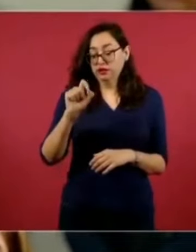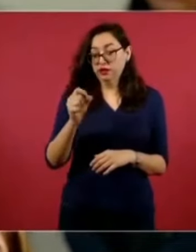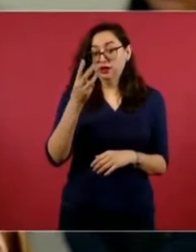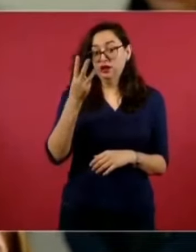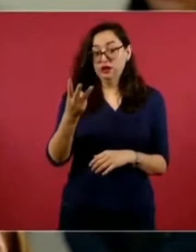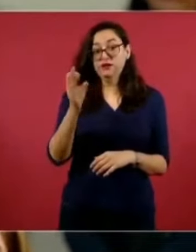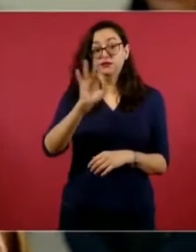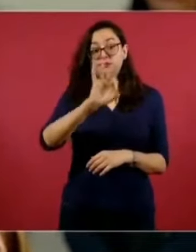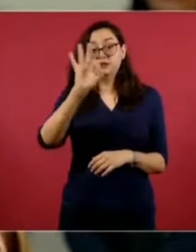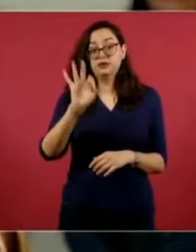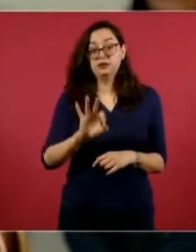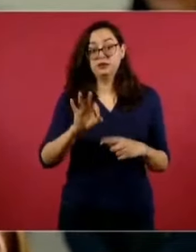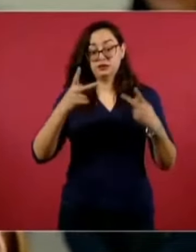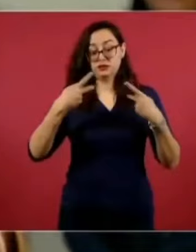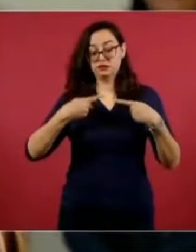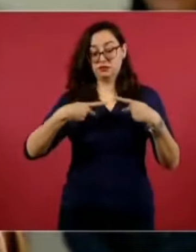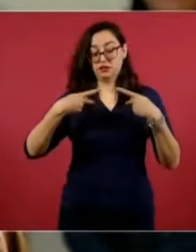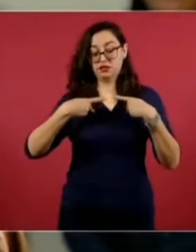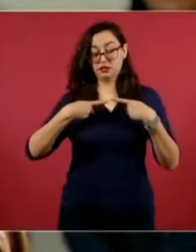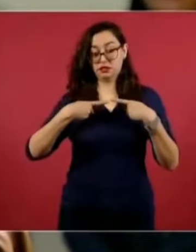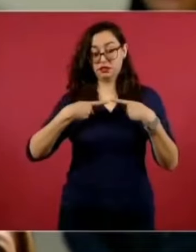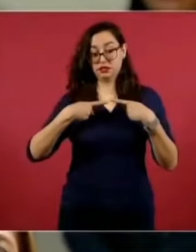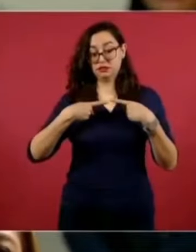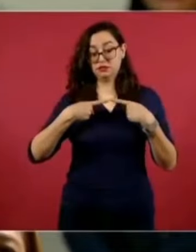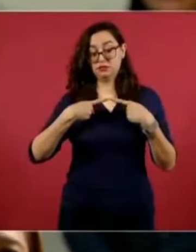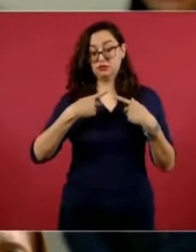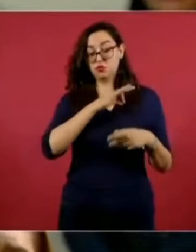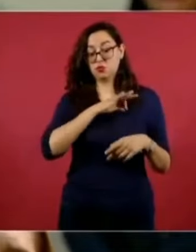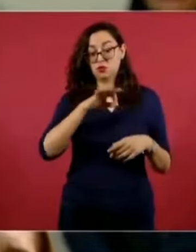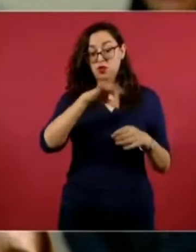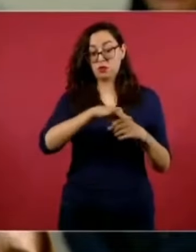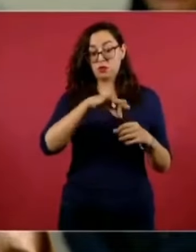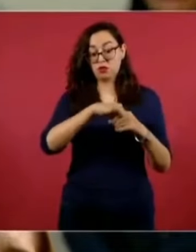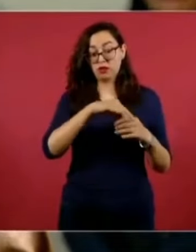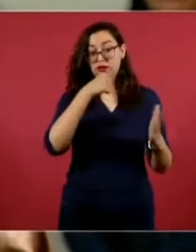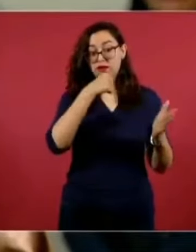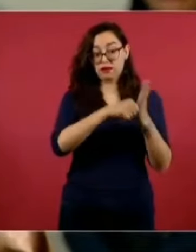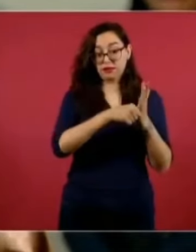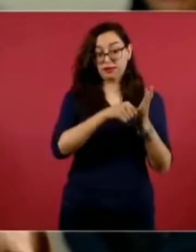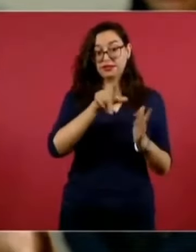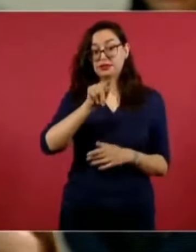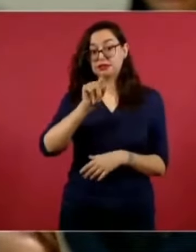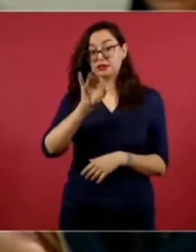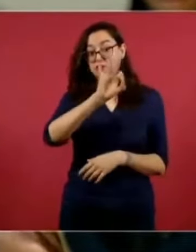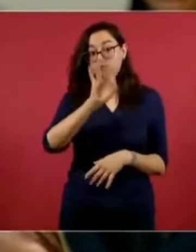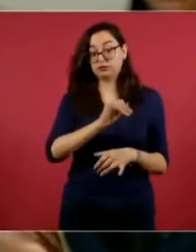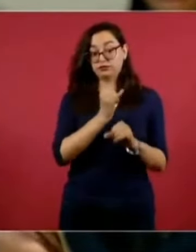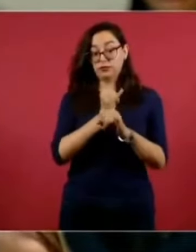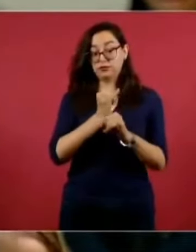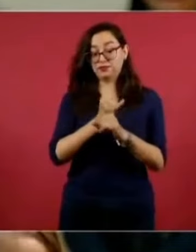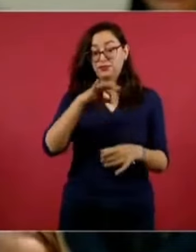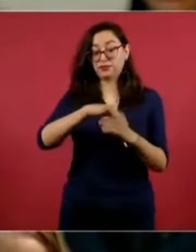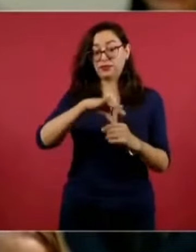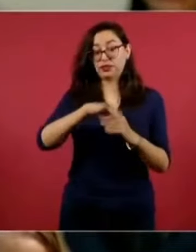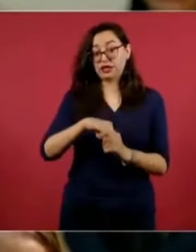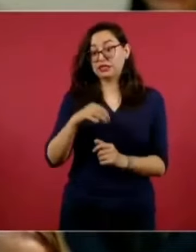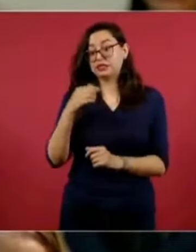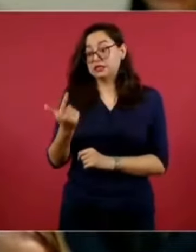mexicanos votara vía postal 70 vía electrónica y un 7%